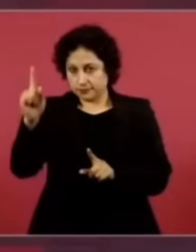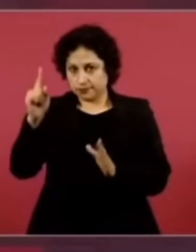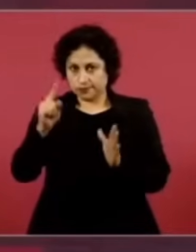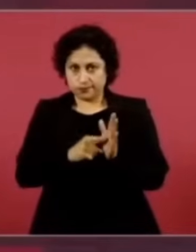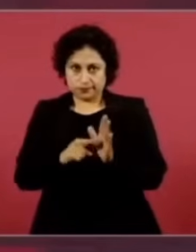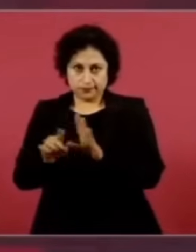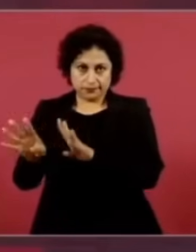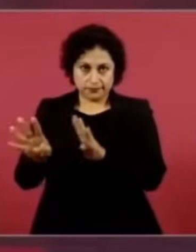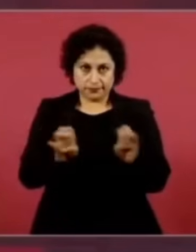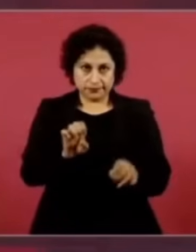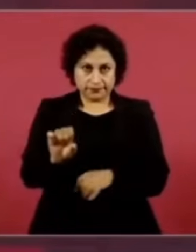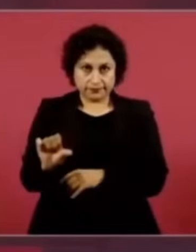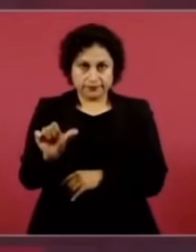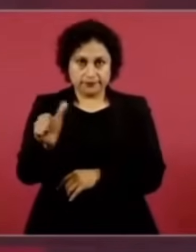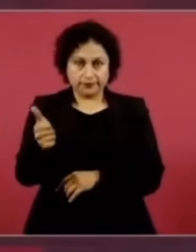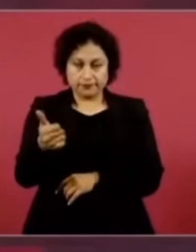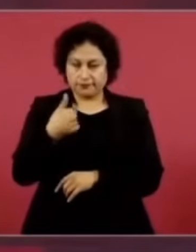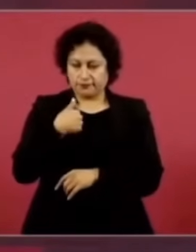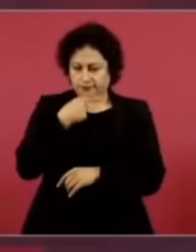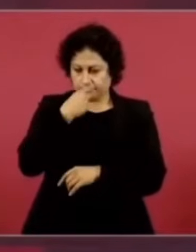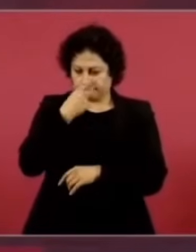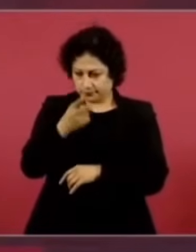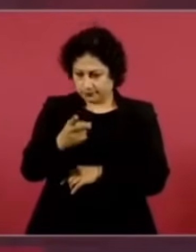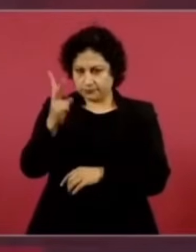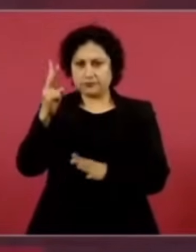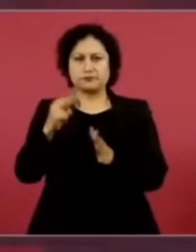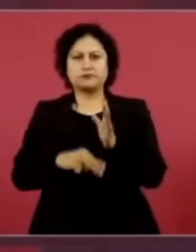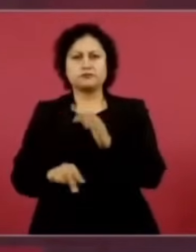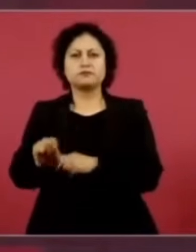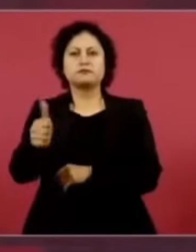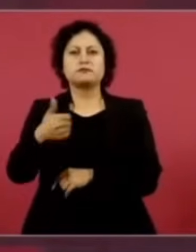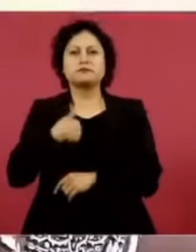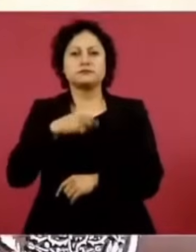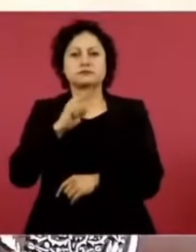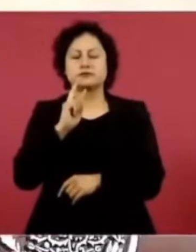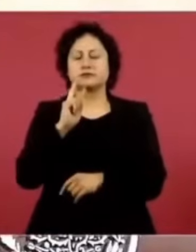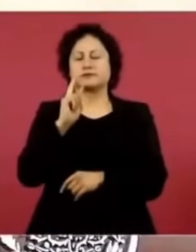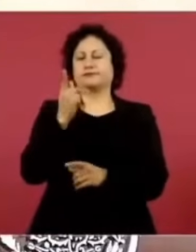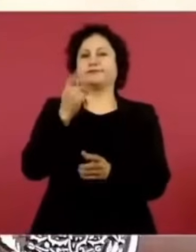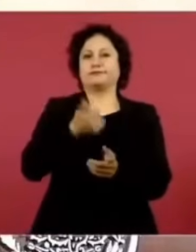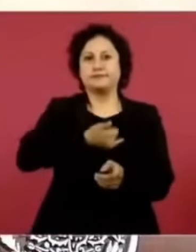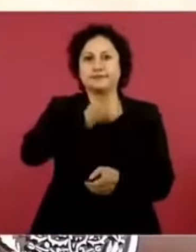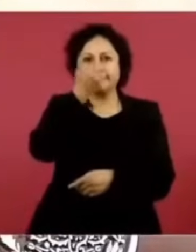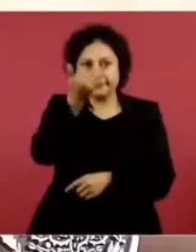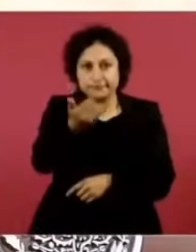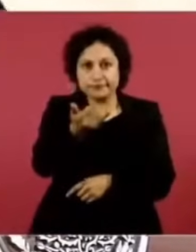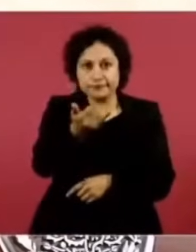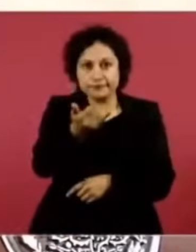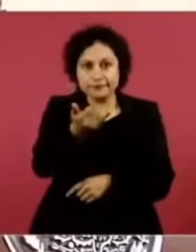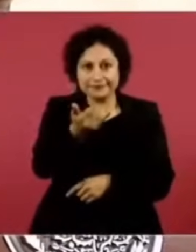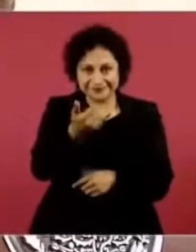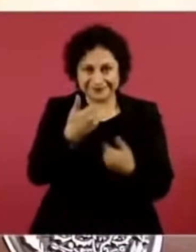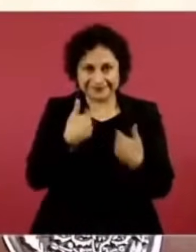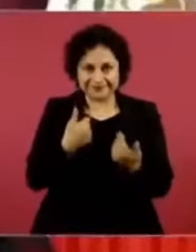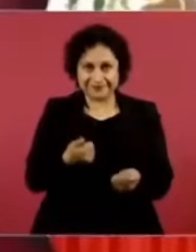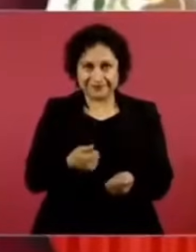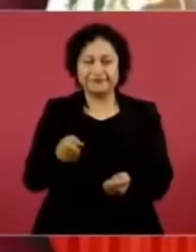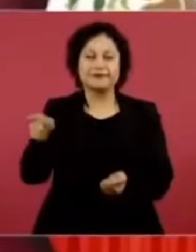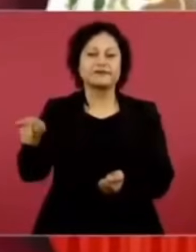1911, creo que dije 2011. Sí, 2011. Entonces, López Dóriga,